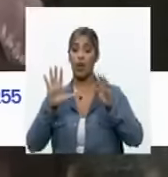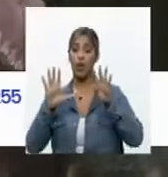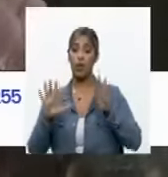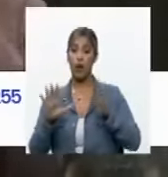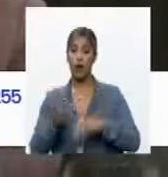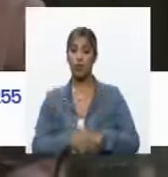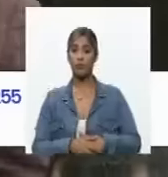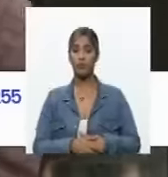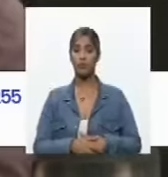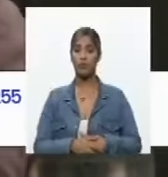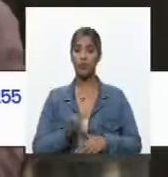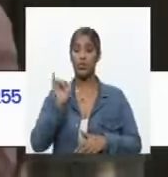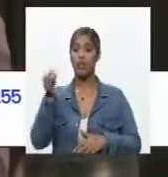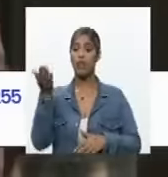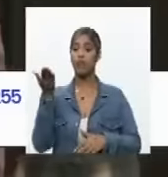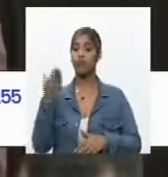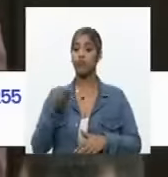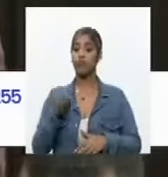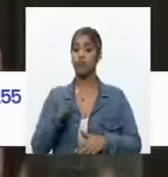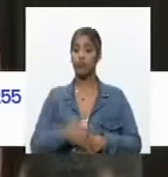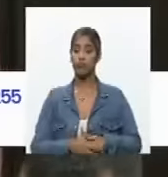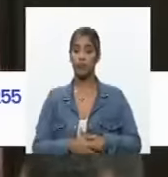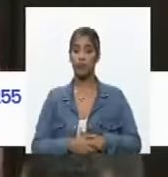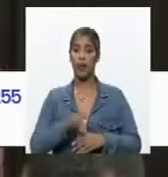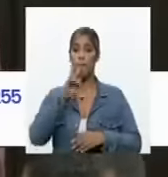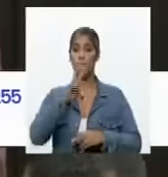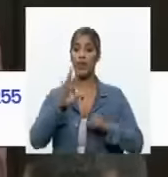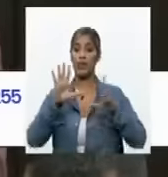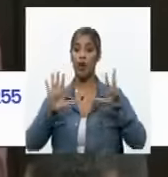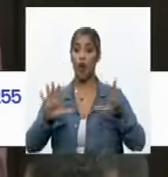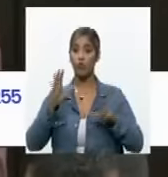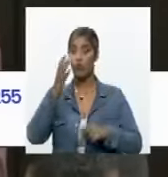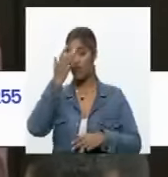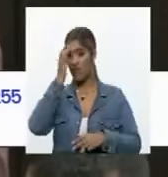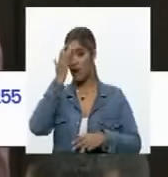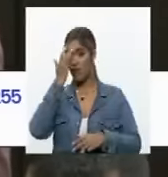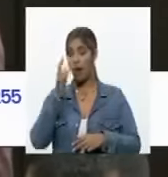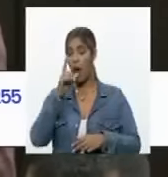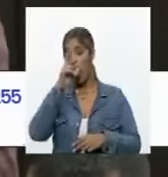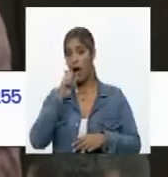1769 y murió un 28 de febrero de